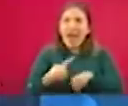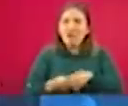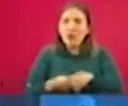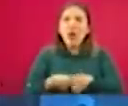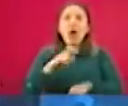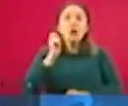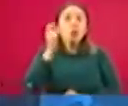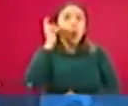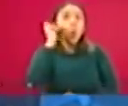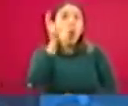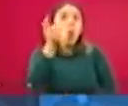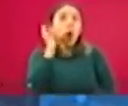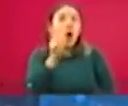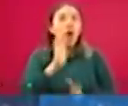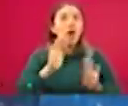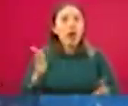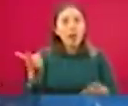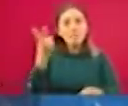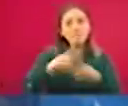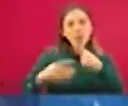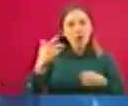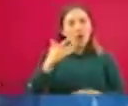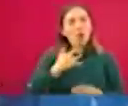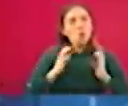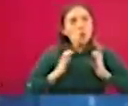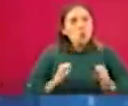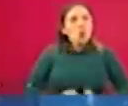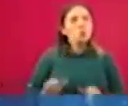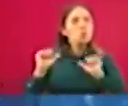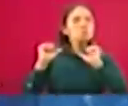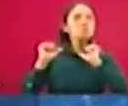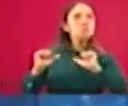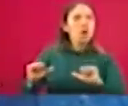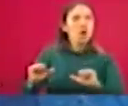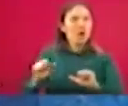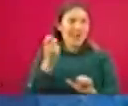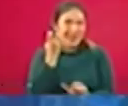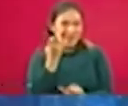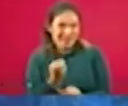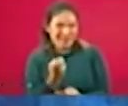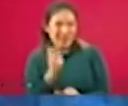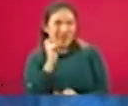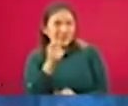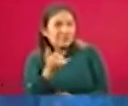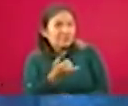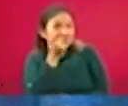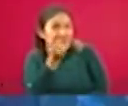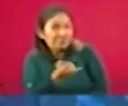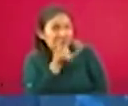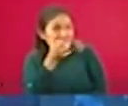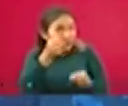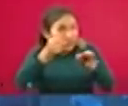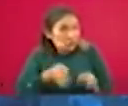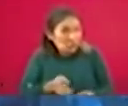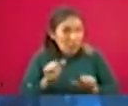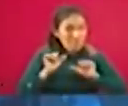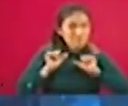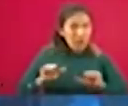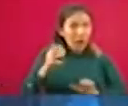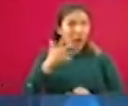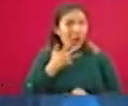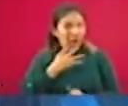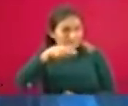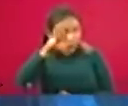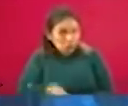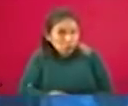pareció importante que las entidades privadas que realizan diagnóstico por laboratorio pudieran hacerlo y pudieran